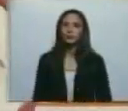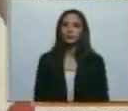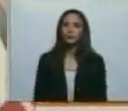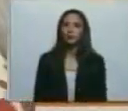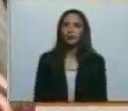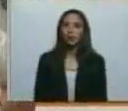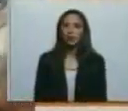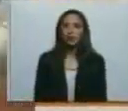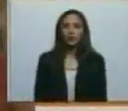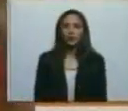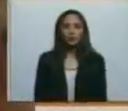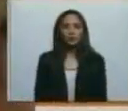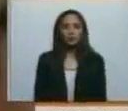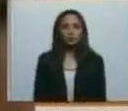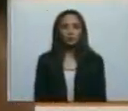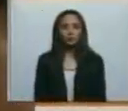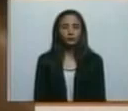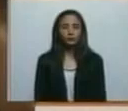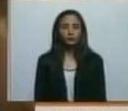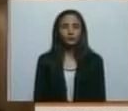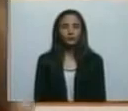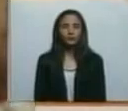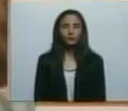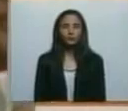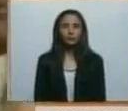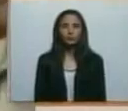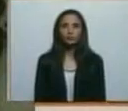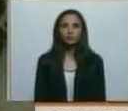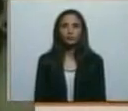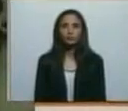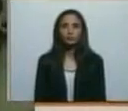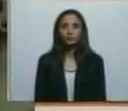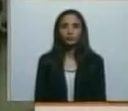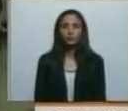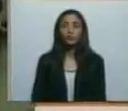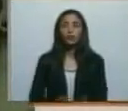Ah, y después, pasa esto.